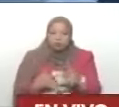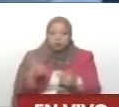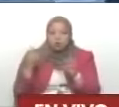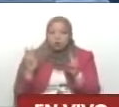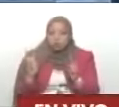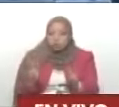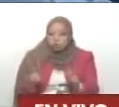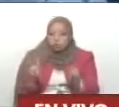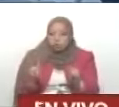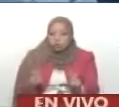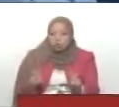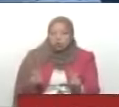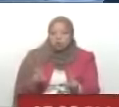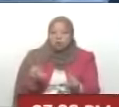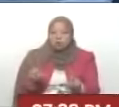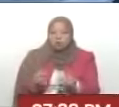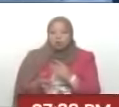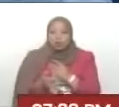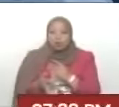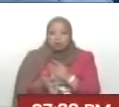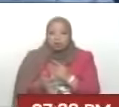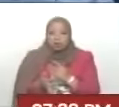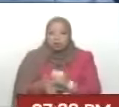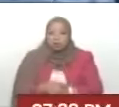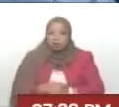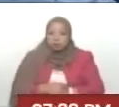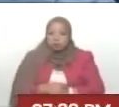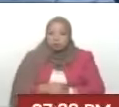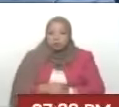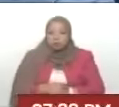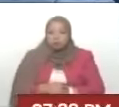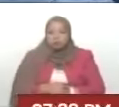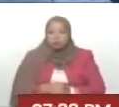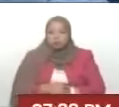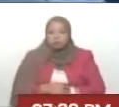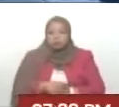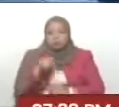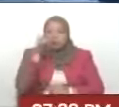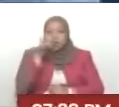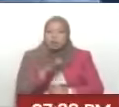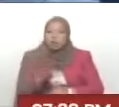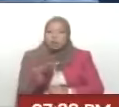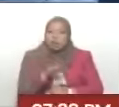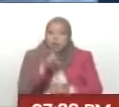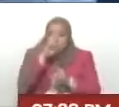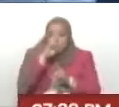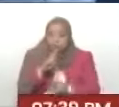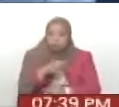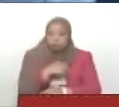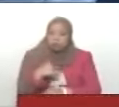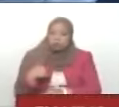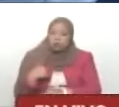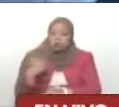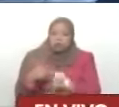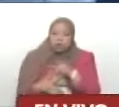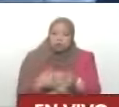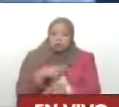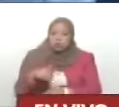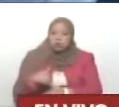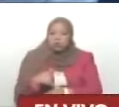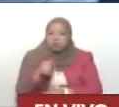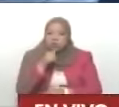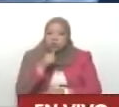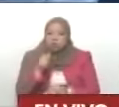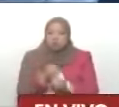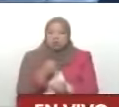nuevas con la nueva tecnología y además con pueblos que nos respetan, que no nos quieren colonizar ni nos quieren